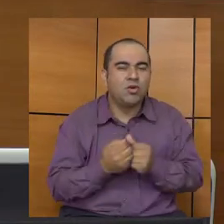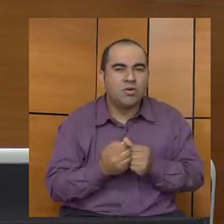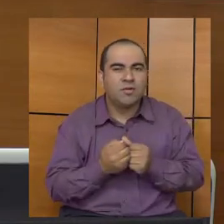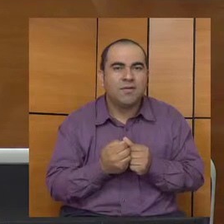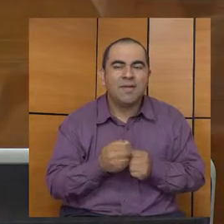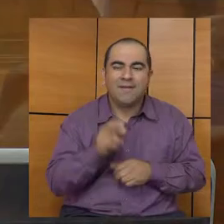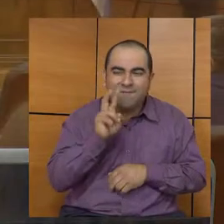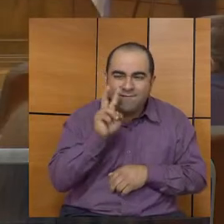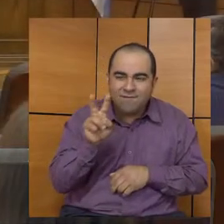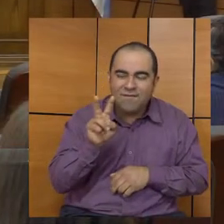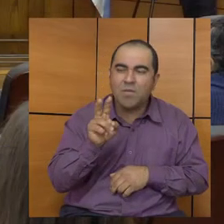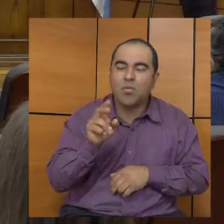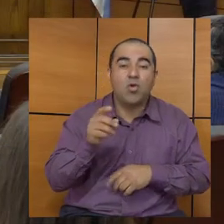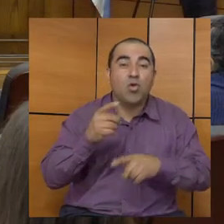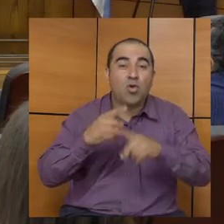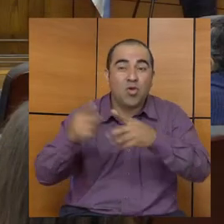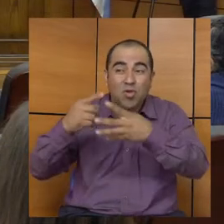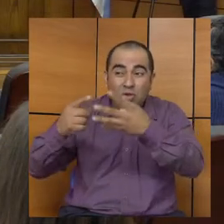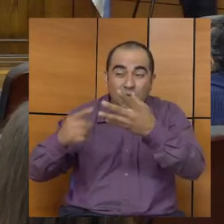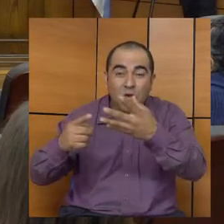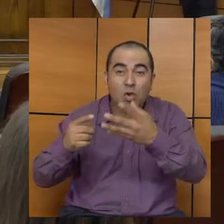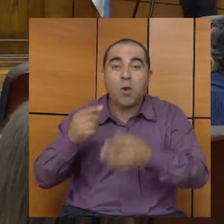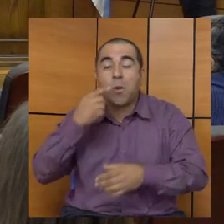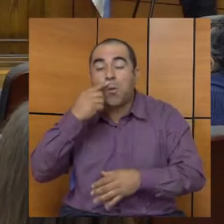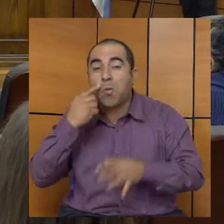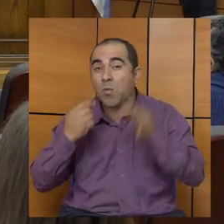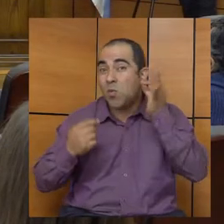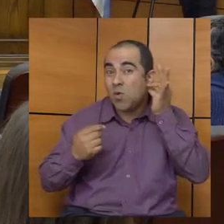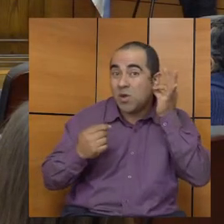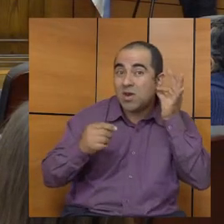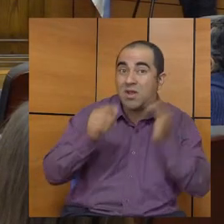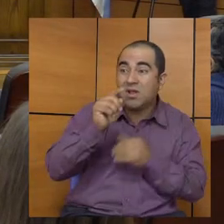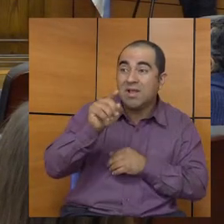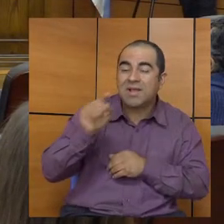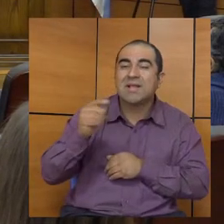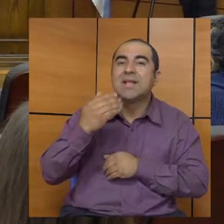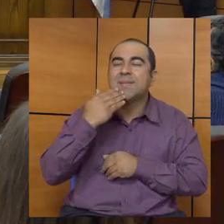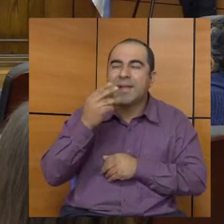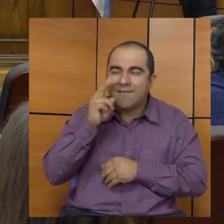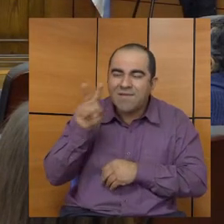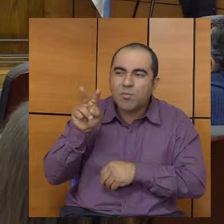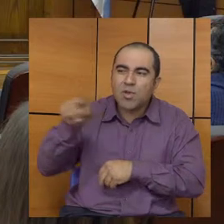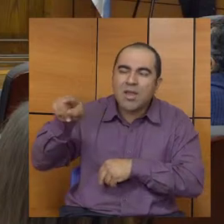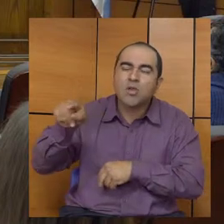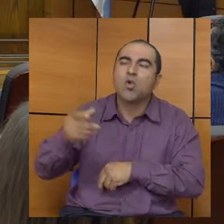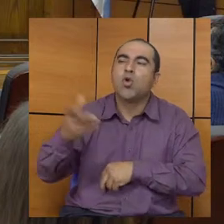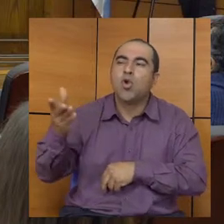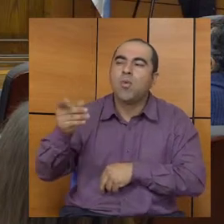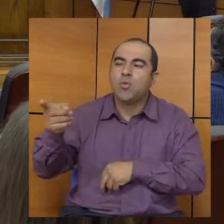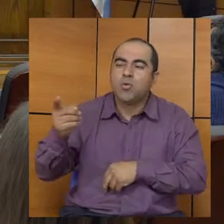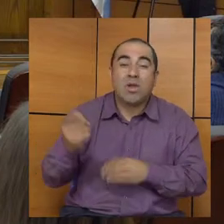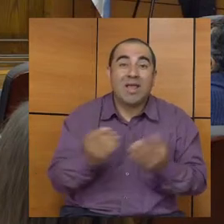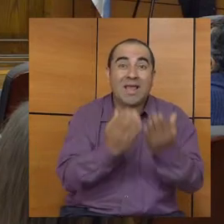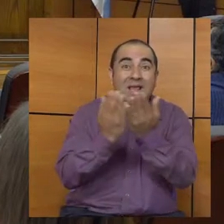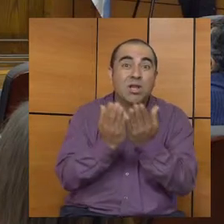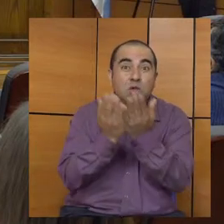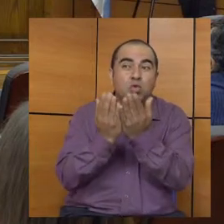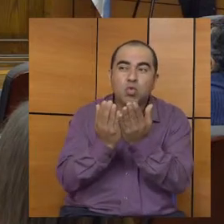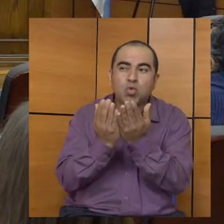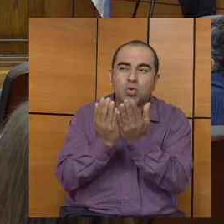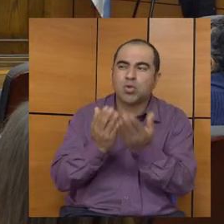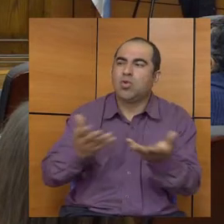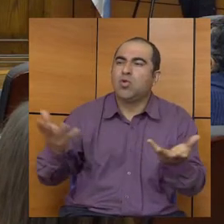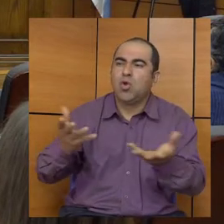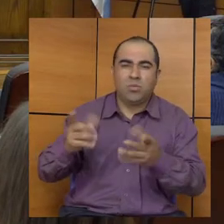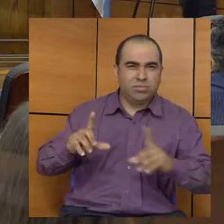variables demográficas que antes tratamos el género, pues ahora tratamos el nivel de estudio y la actividad laboral de las personas, la actividad